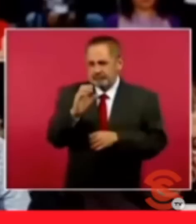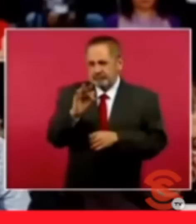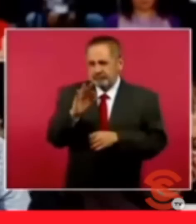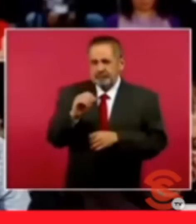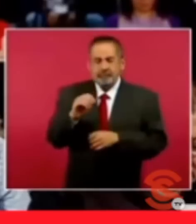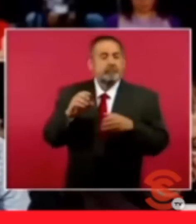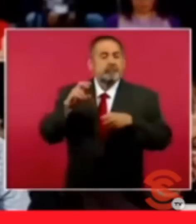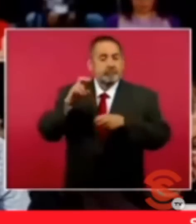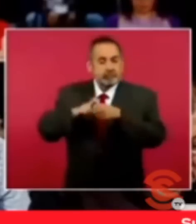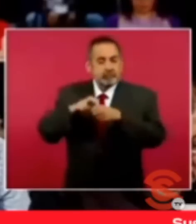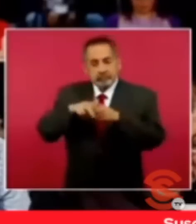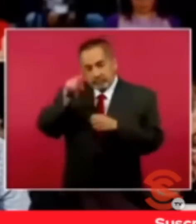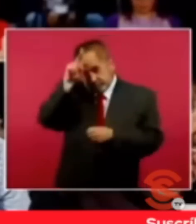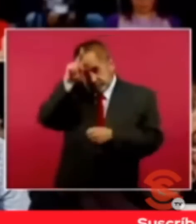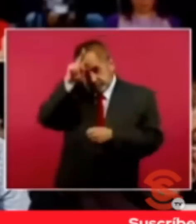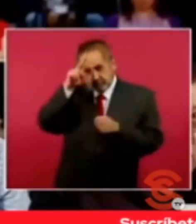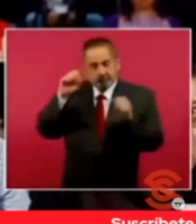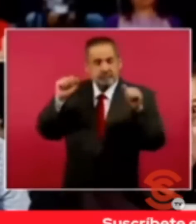Perú.